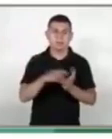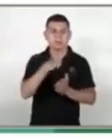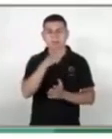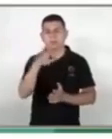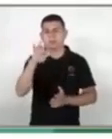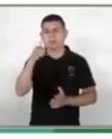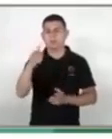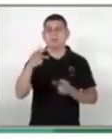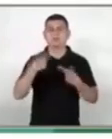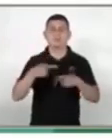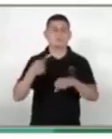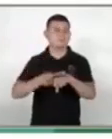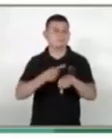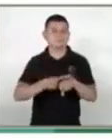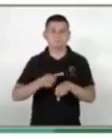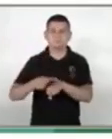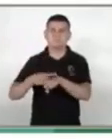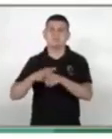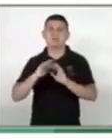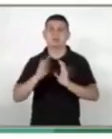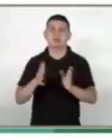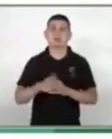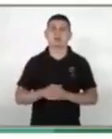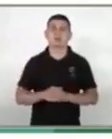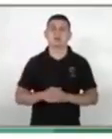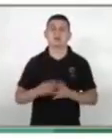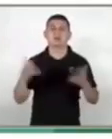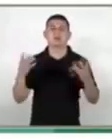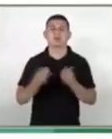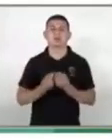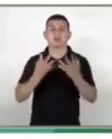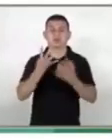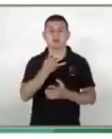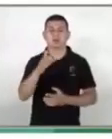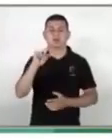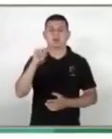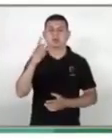9.129.146 casos confirmados, con un total de